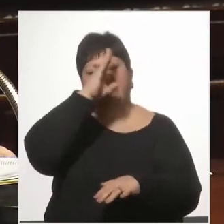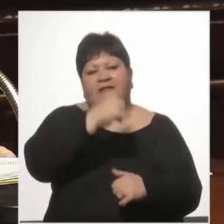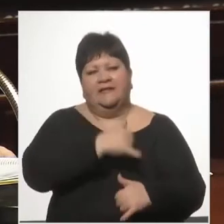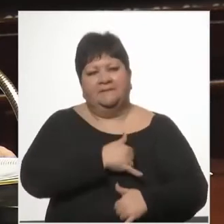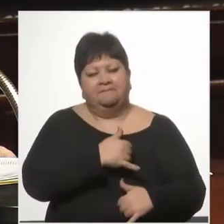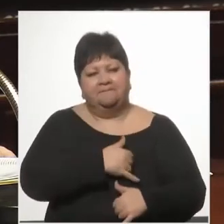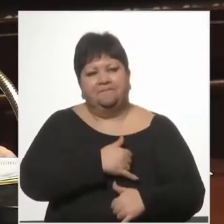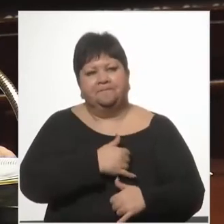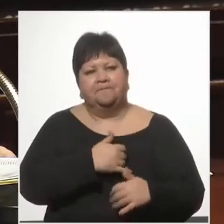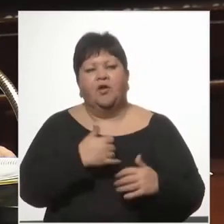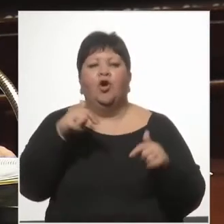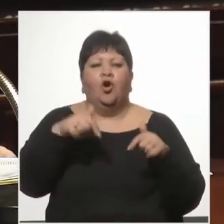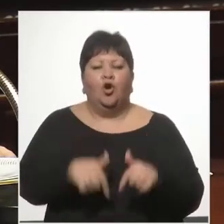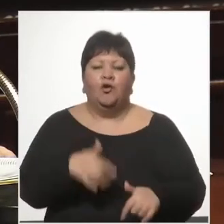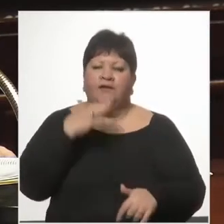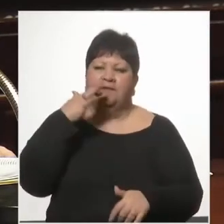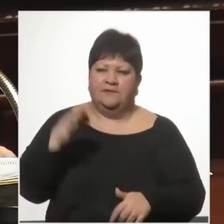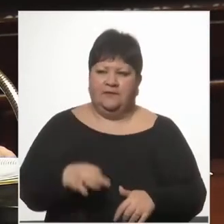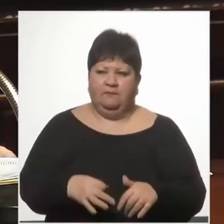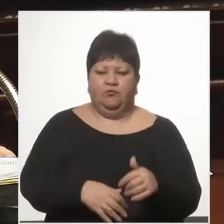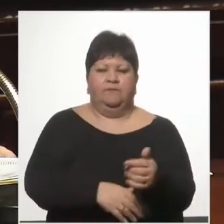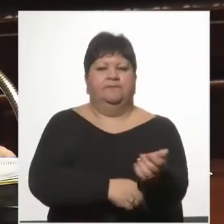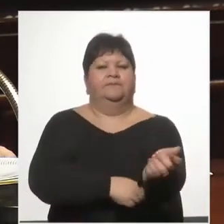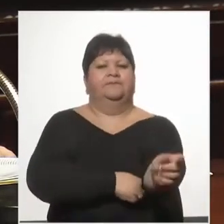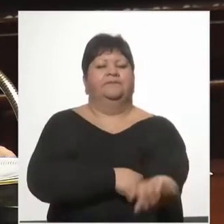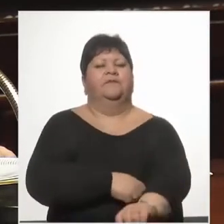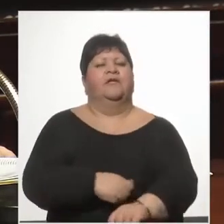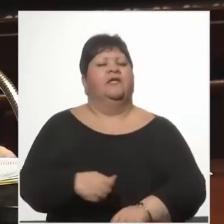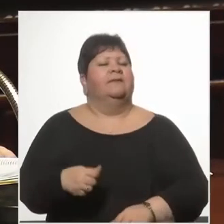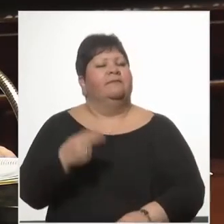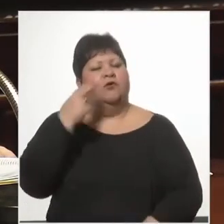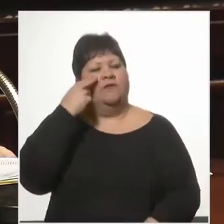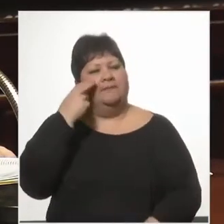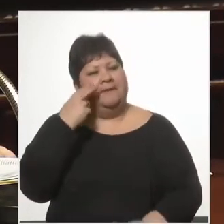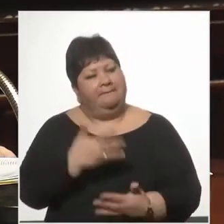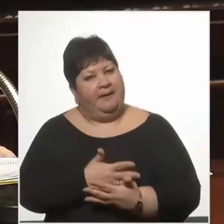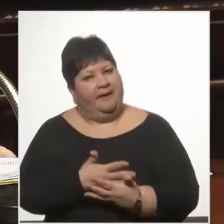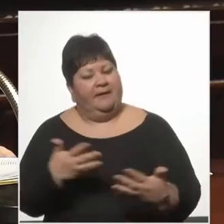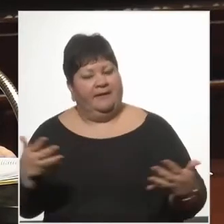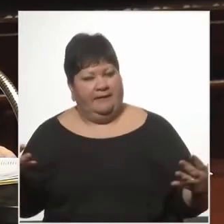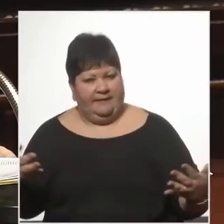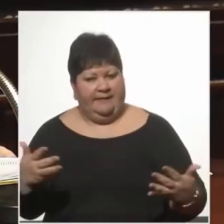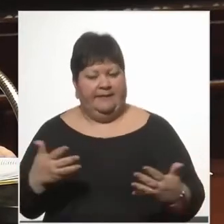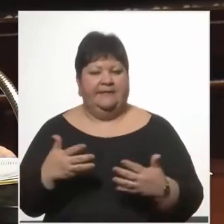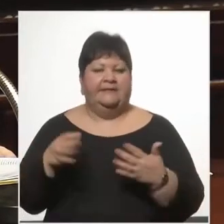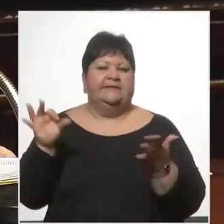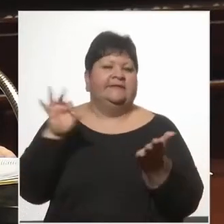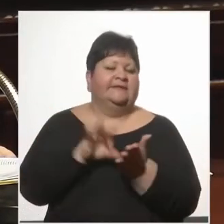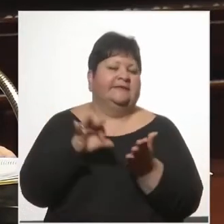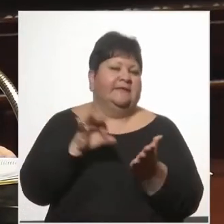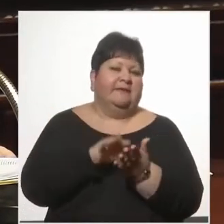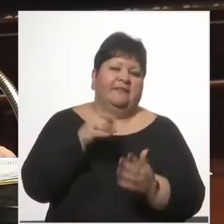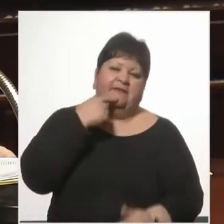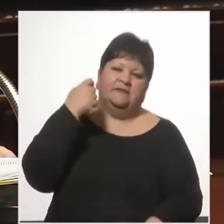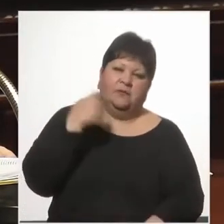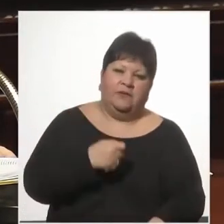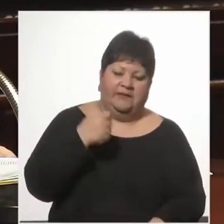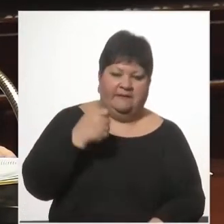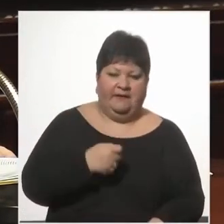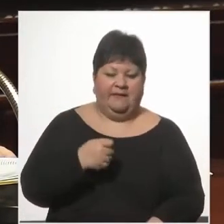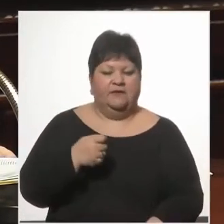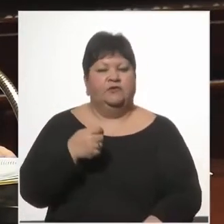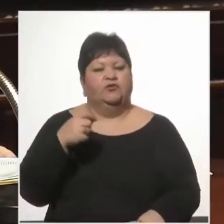Hoy confirmamos que lo que ya sabíamos, el problema es mucho más amplio, incluye a todo el sistema de seguridad social y la